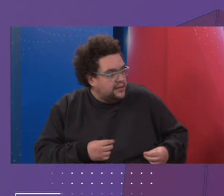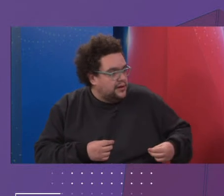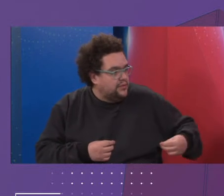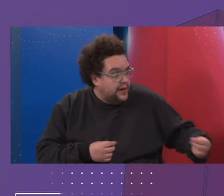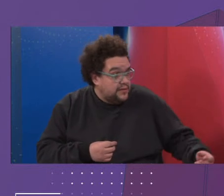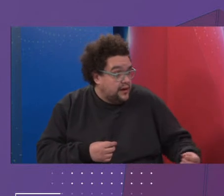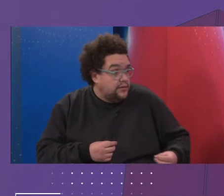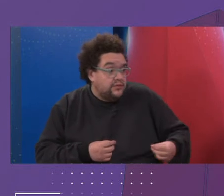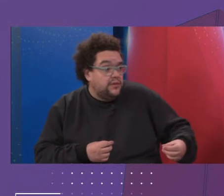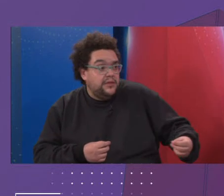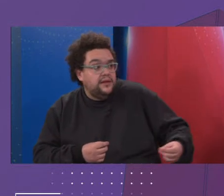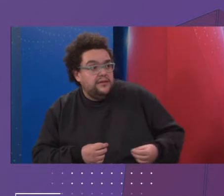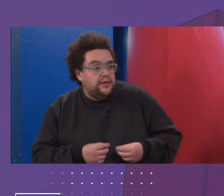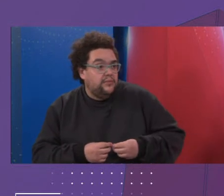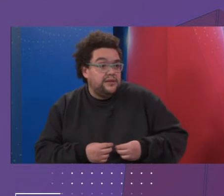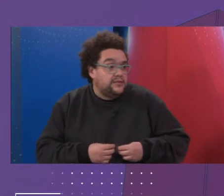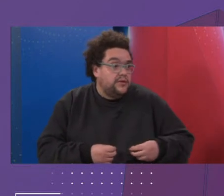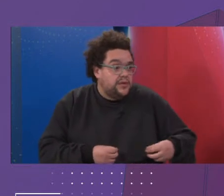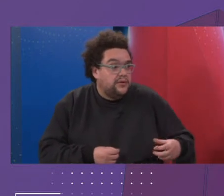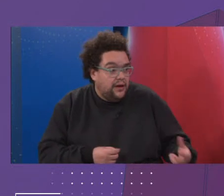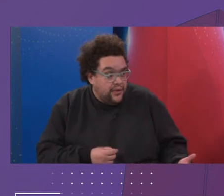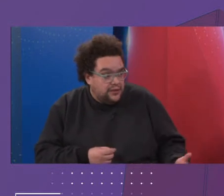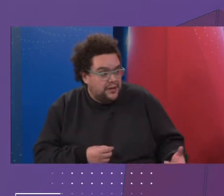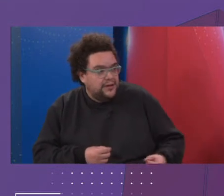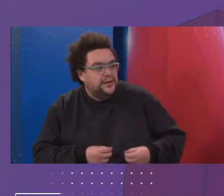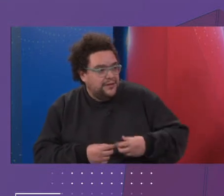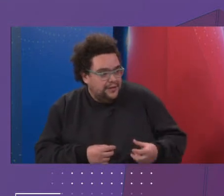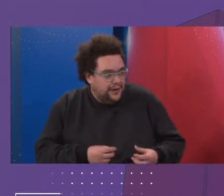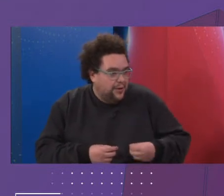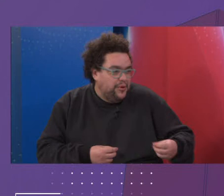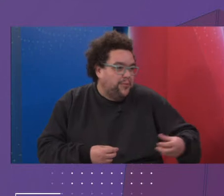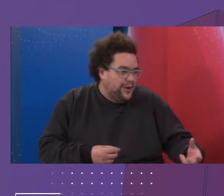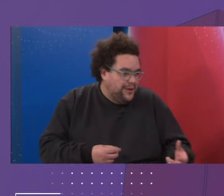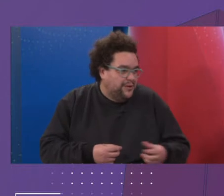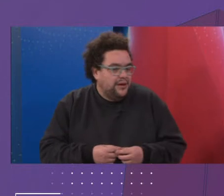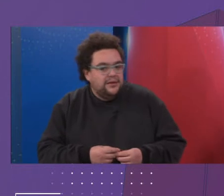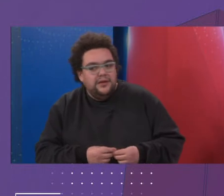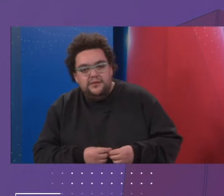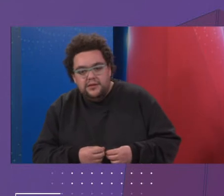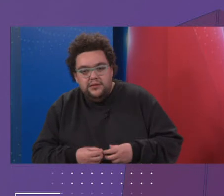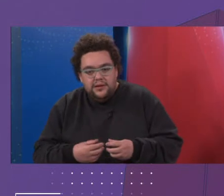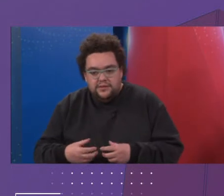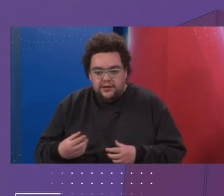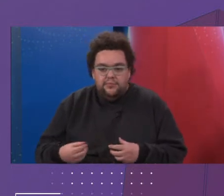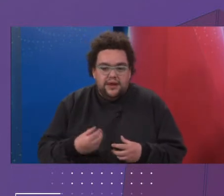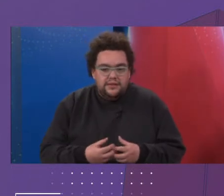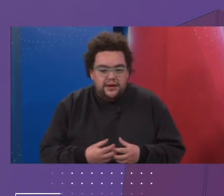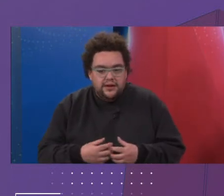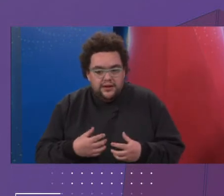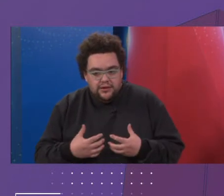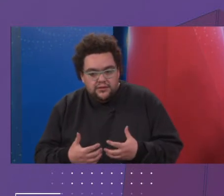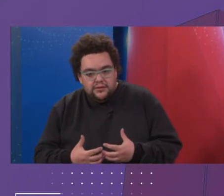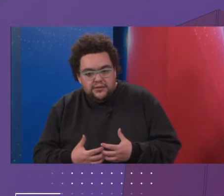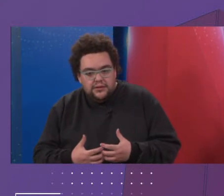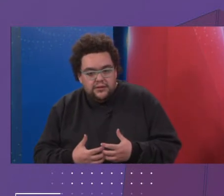intentar conversar no siempre tiene que ser conversar solamente con los amigos seguir con los amigos políticos digo si no también tiene que ser conversar